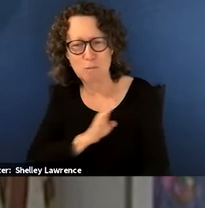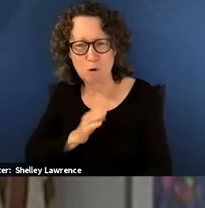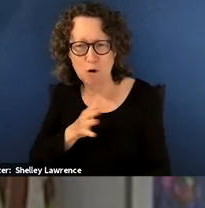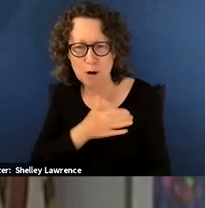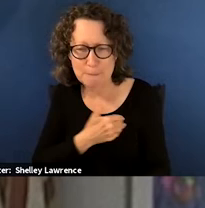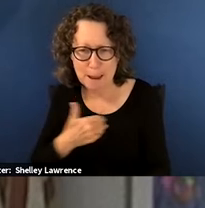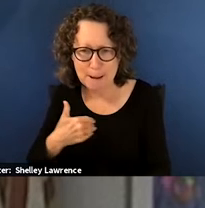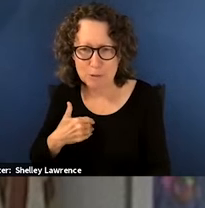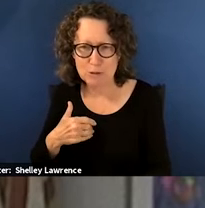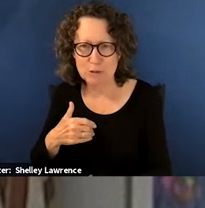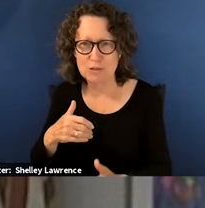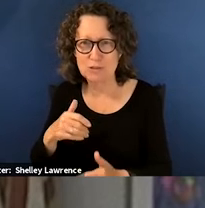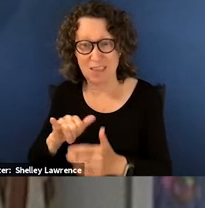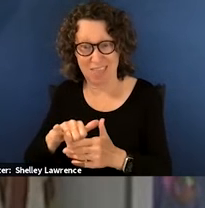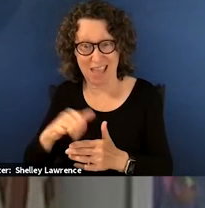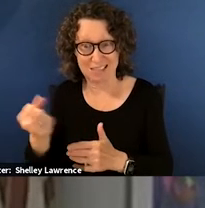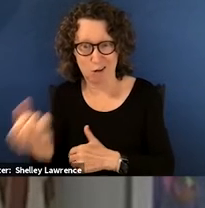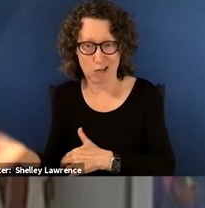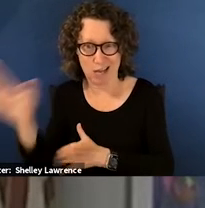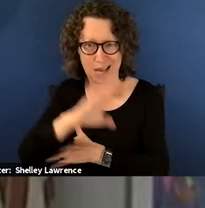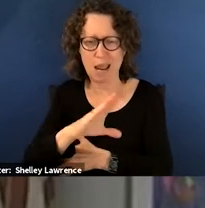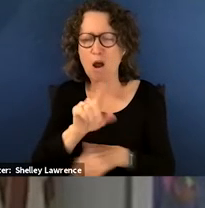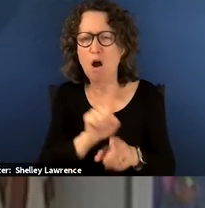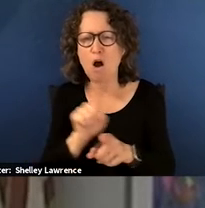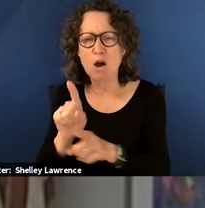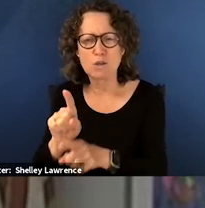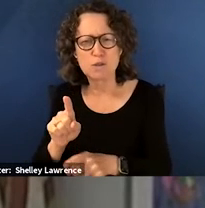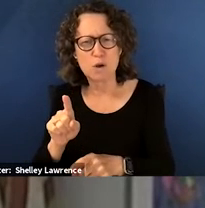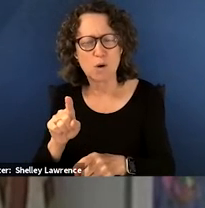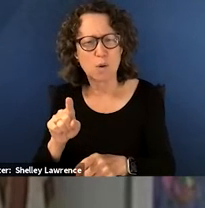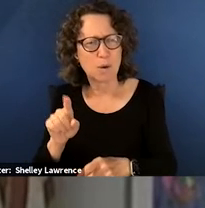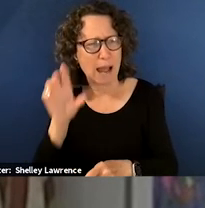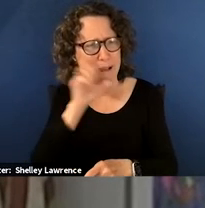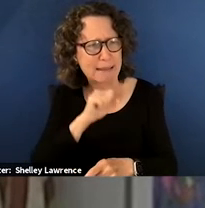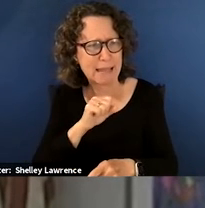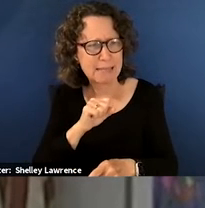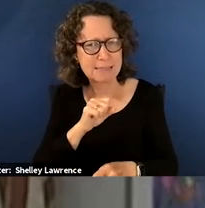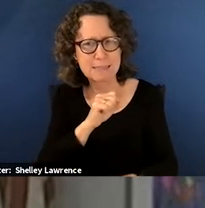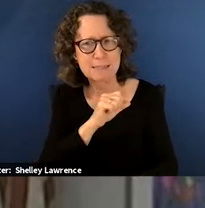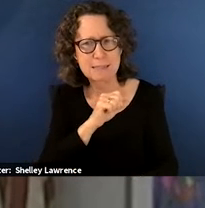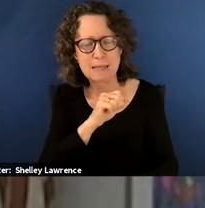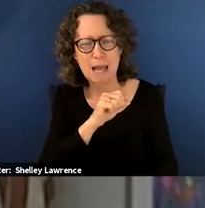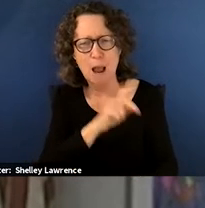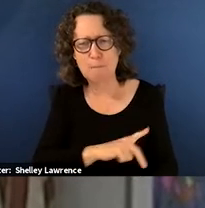mis hermanas del consejo este día y también